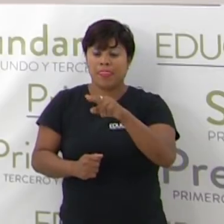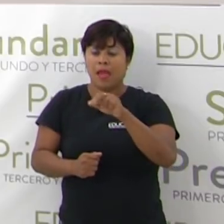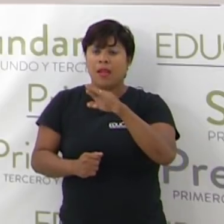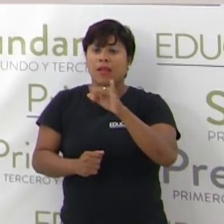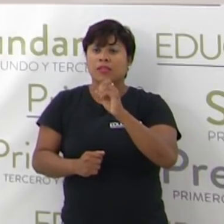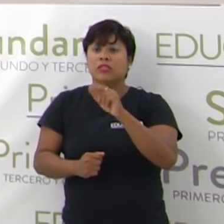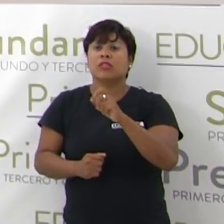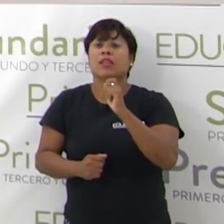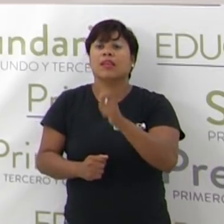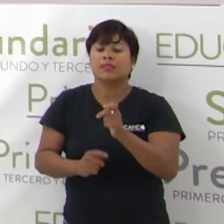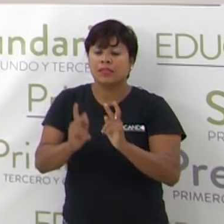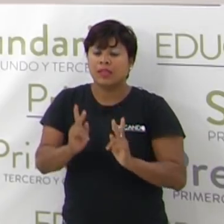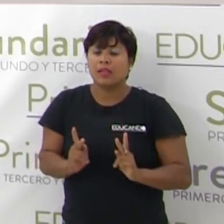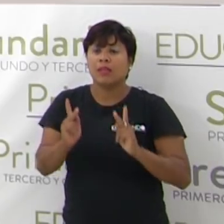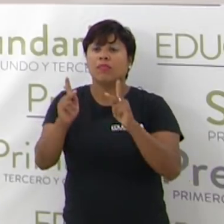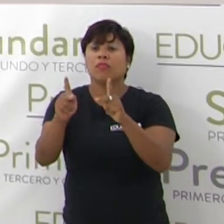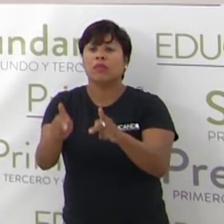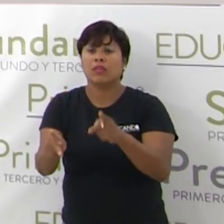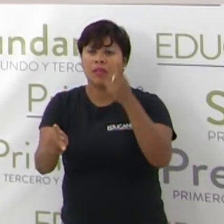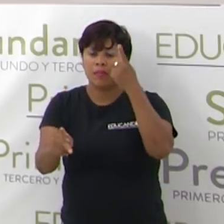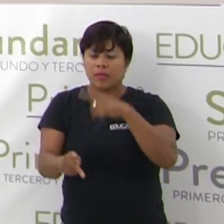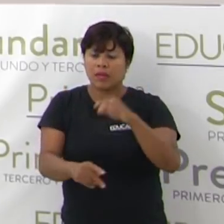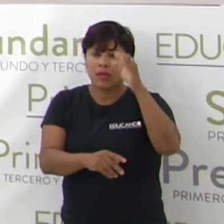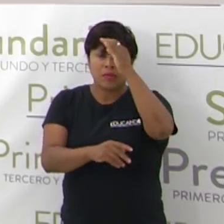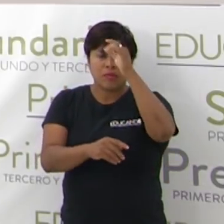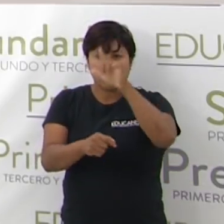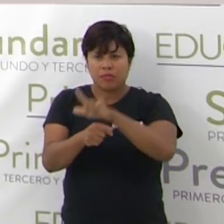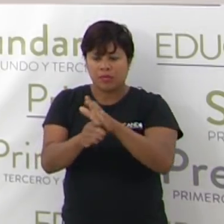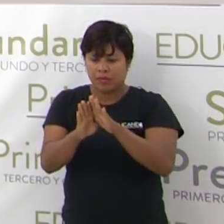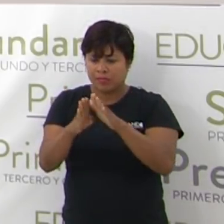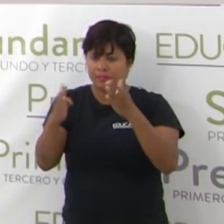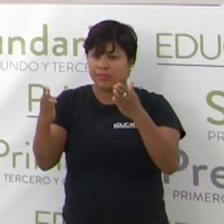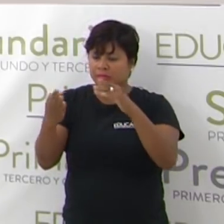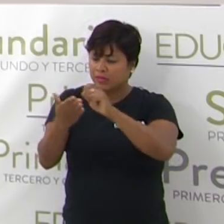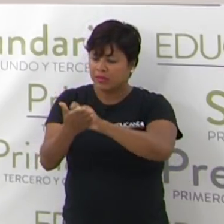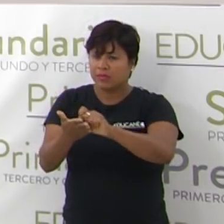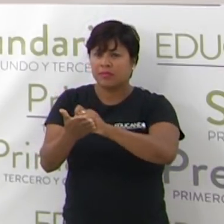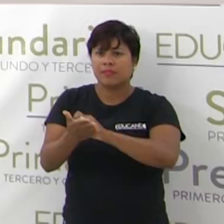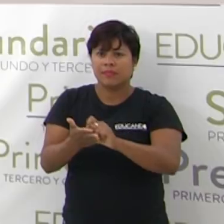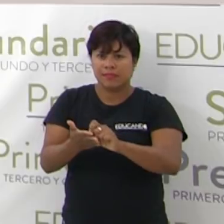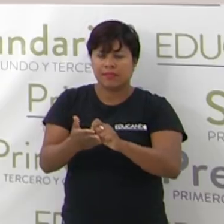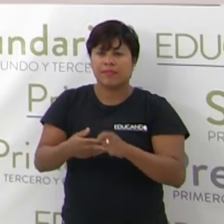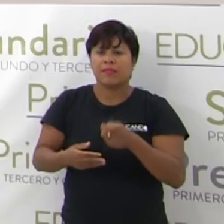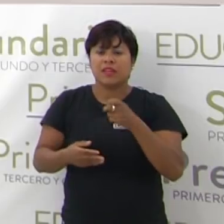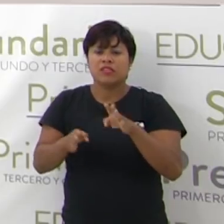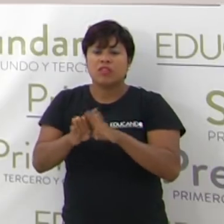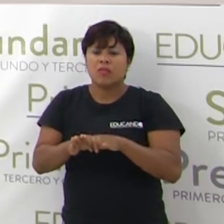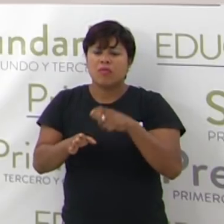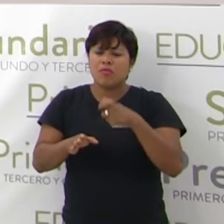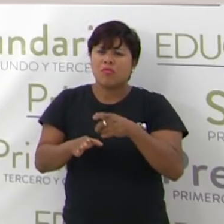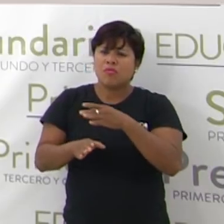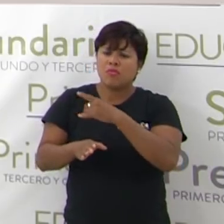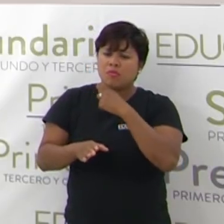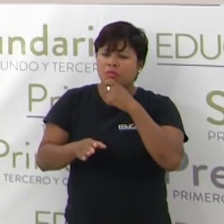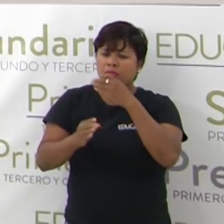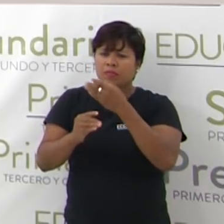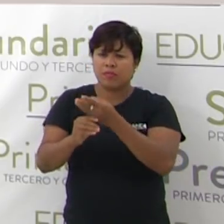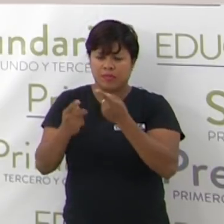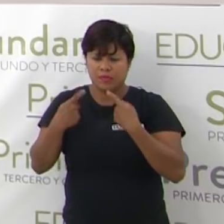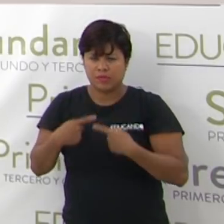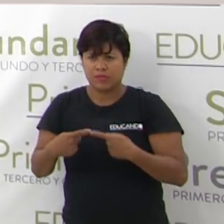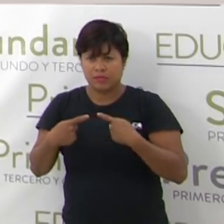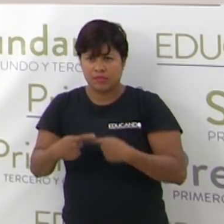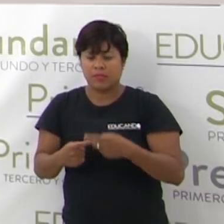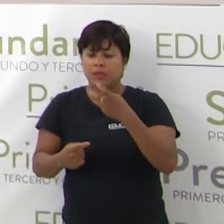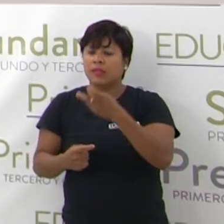narración es el puente para la cultura escrita, que es una riqueza del ser humano, que el ser